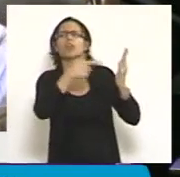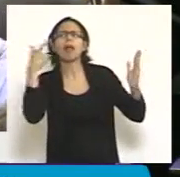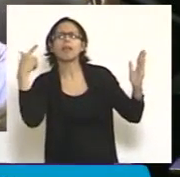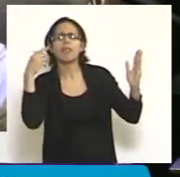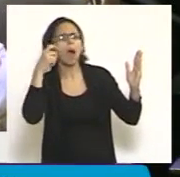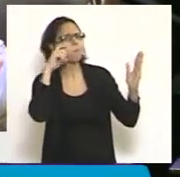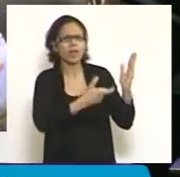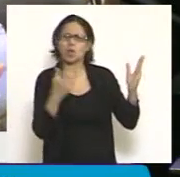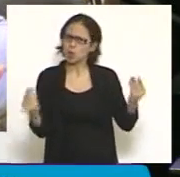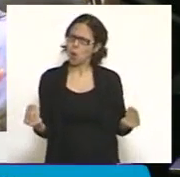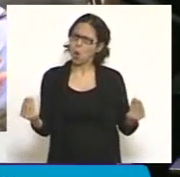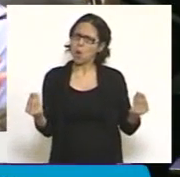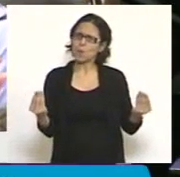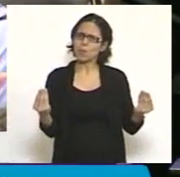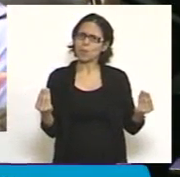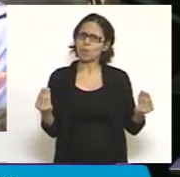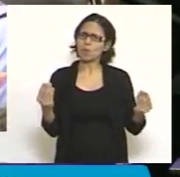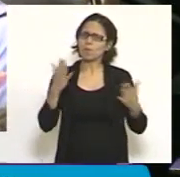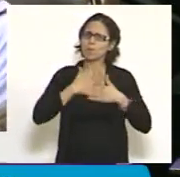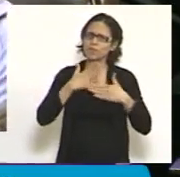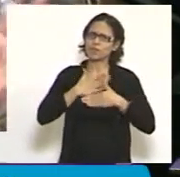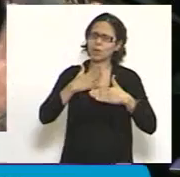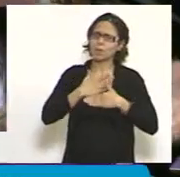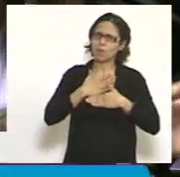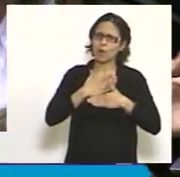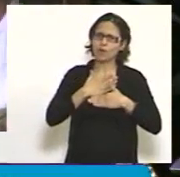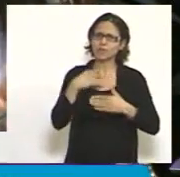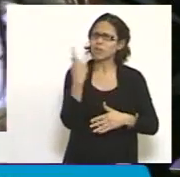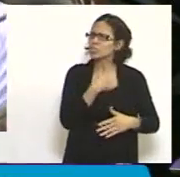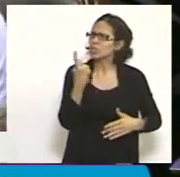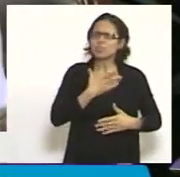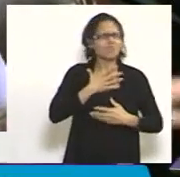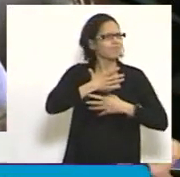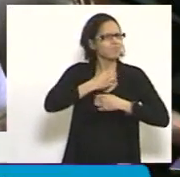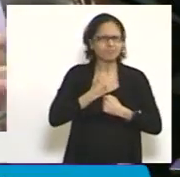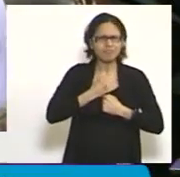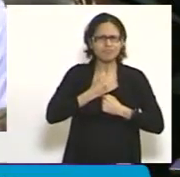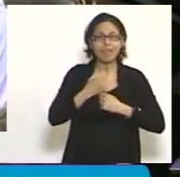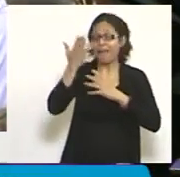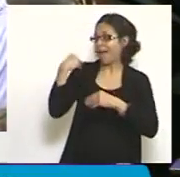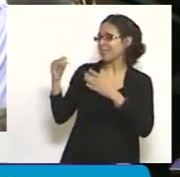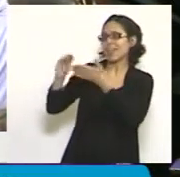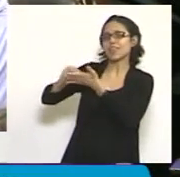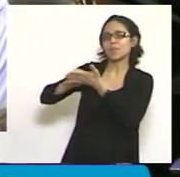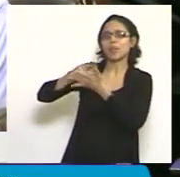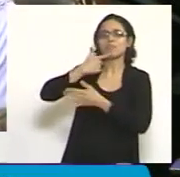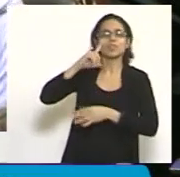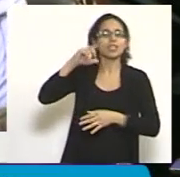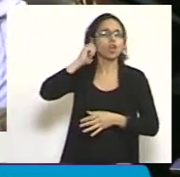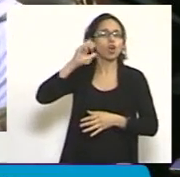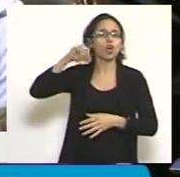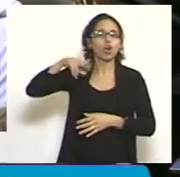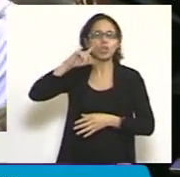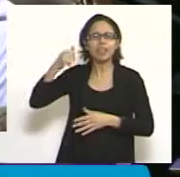Un poco de generosidad. Nos indigna, comentábamos antes con el diputado Sigonia,